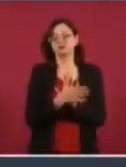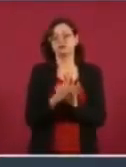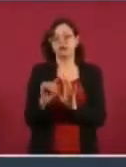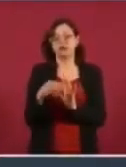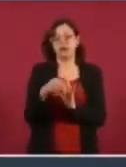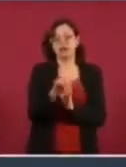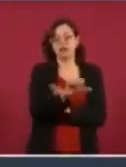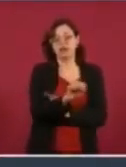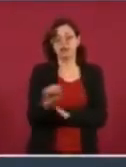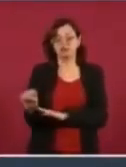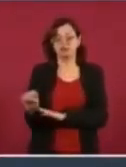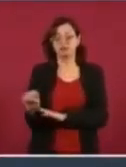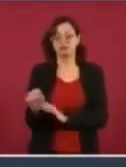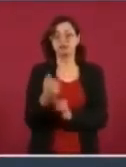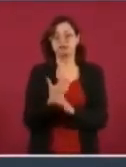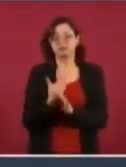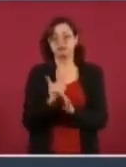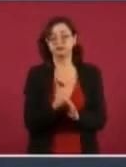del Seguro Social,